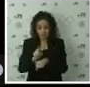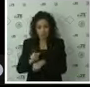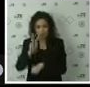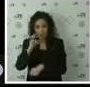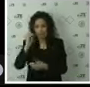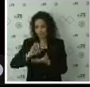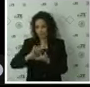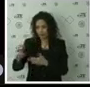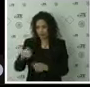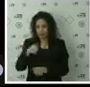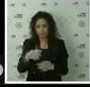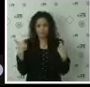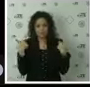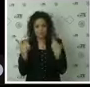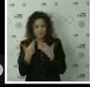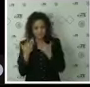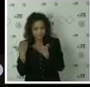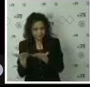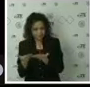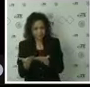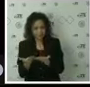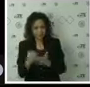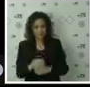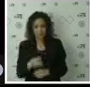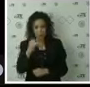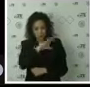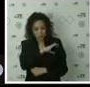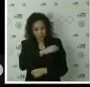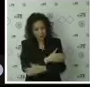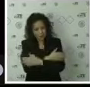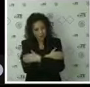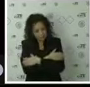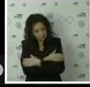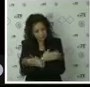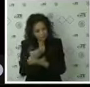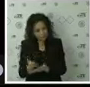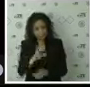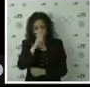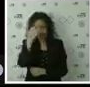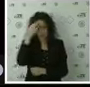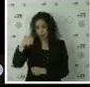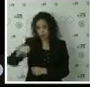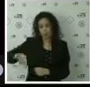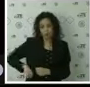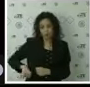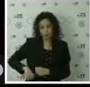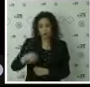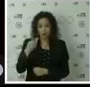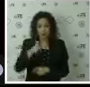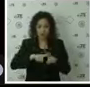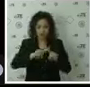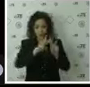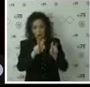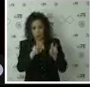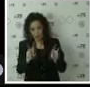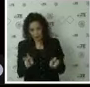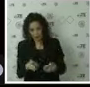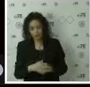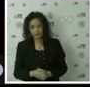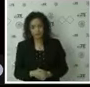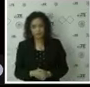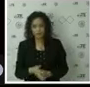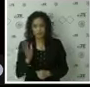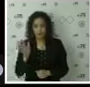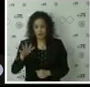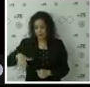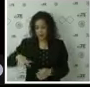Gracias, mi querida magistrada, te mando un abrazo con mucho cariño y sobre todo reconociendo tu interés en estos temas. Y bueno, dicho lo